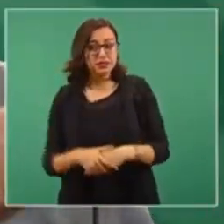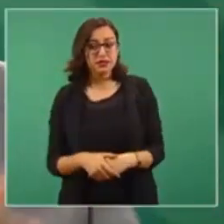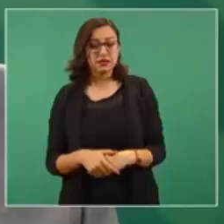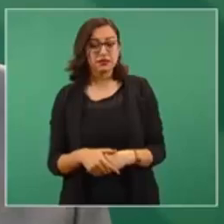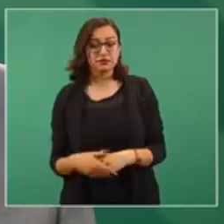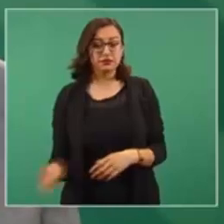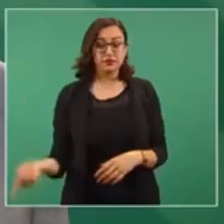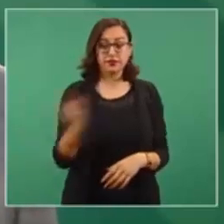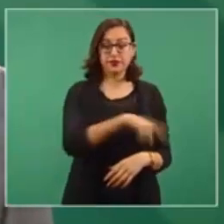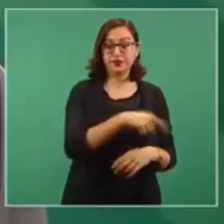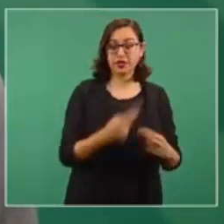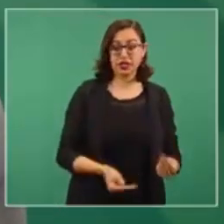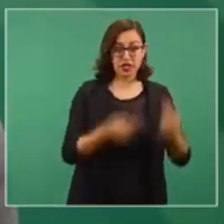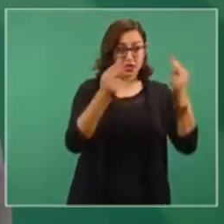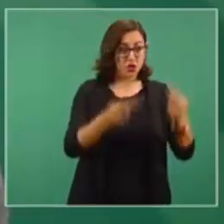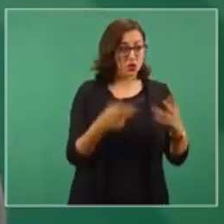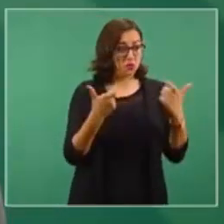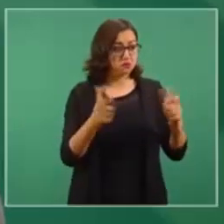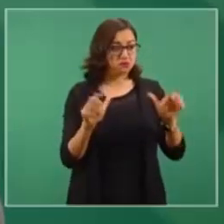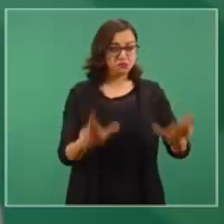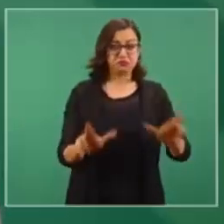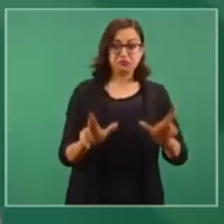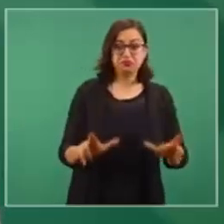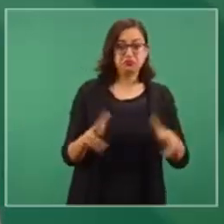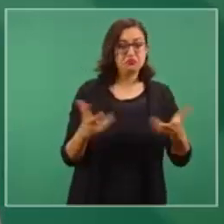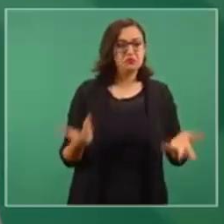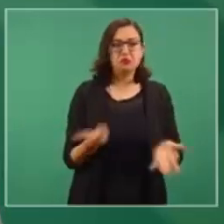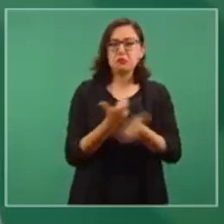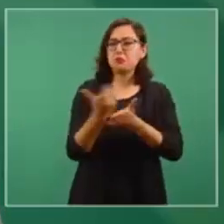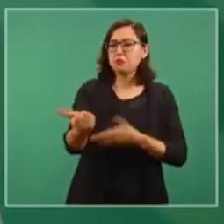los negocios.